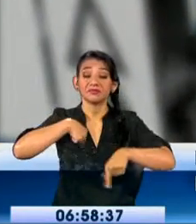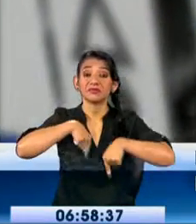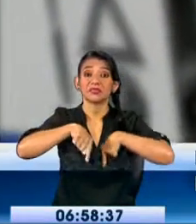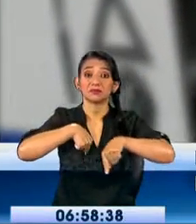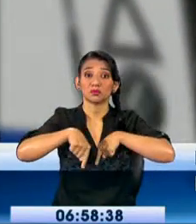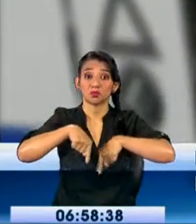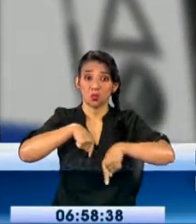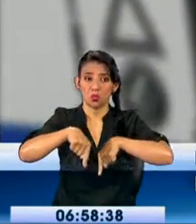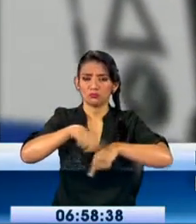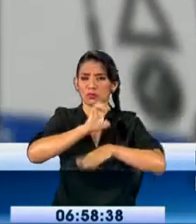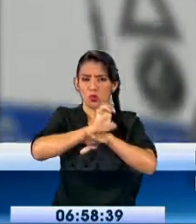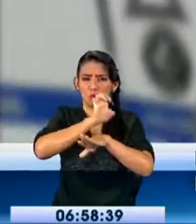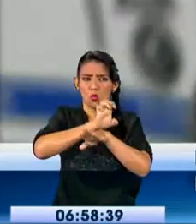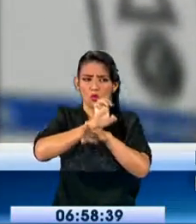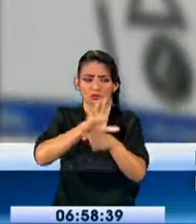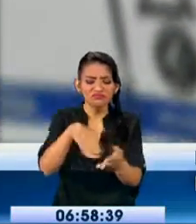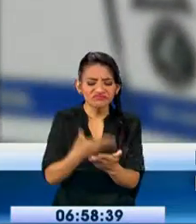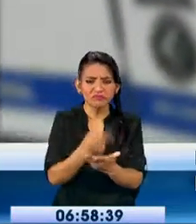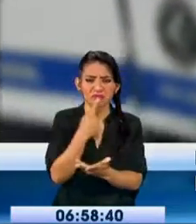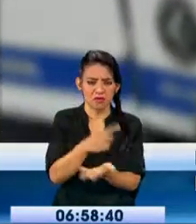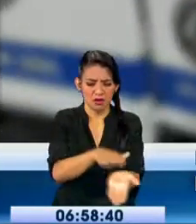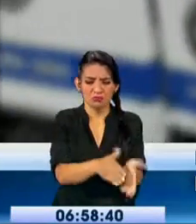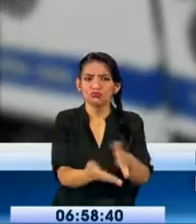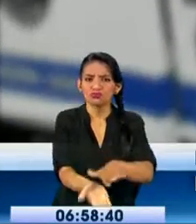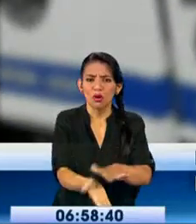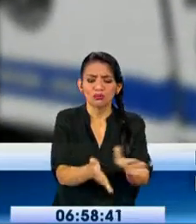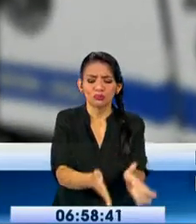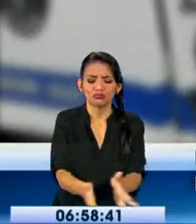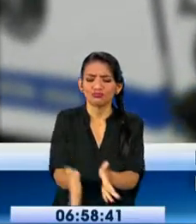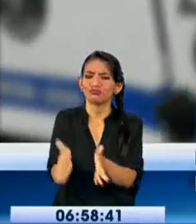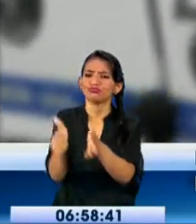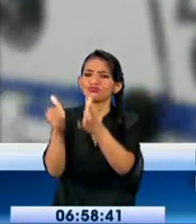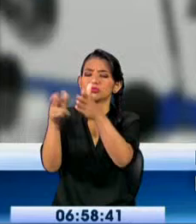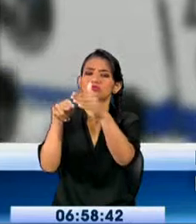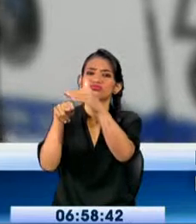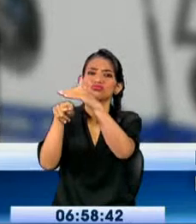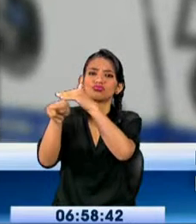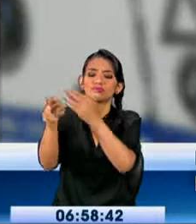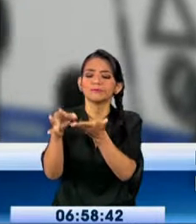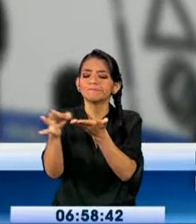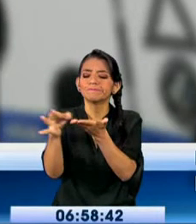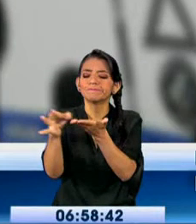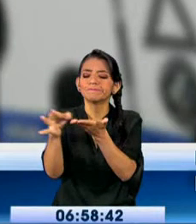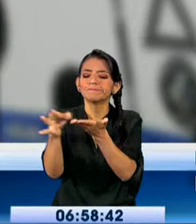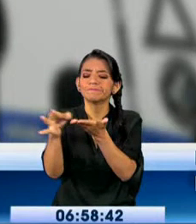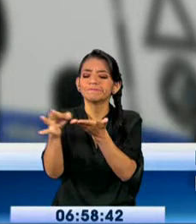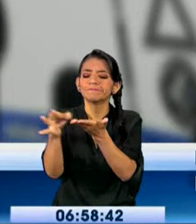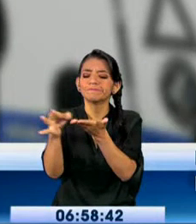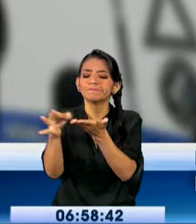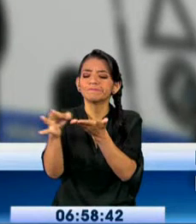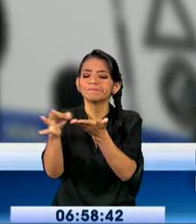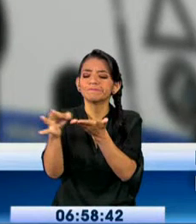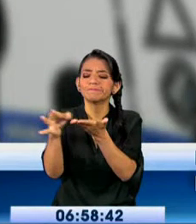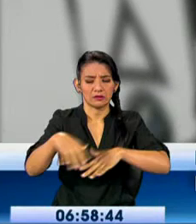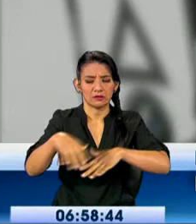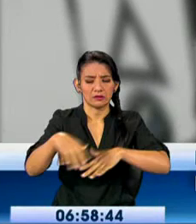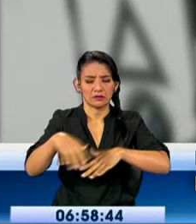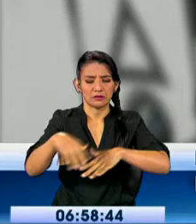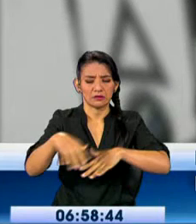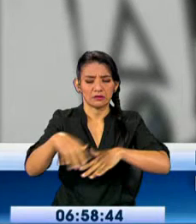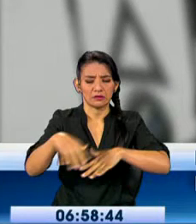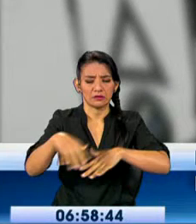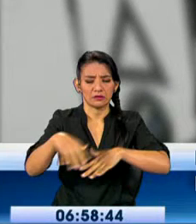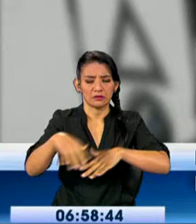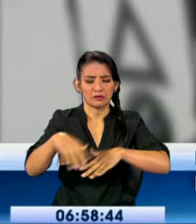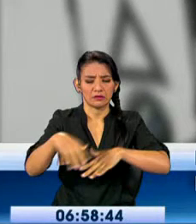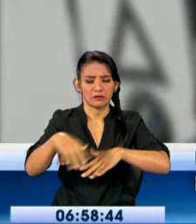hicieron presentes para trasladar los restos del pequeño hasta el anfiteatro del Cantón Santa Elena, en donde se le practicó la autopsia de ley.